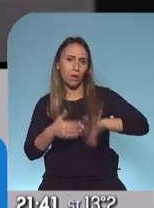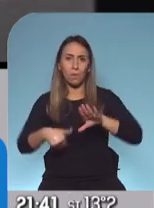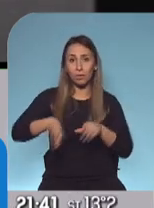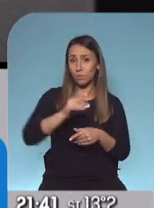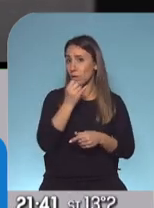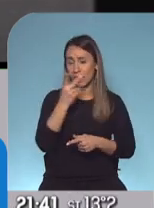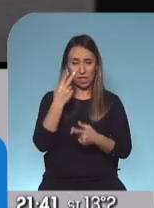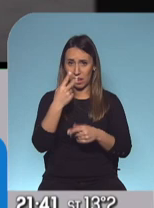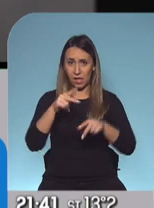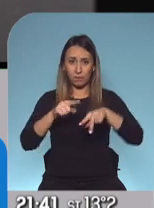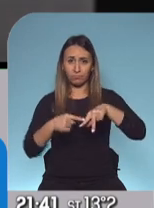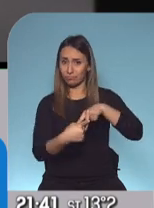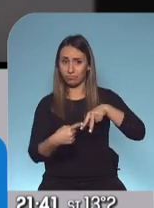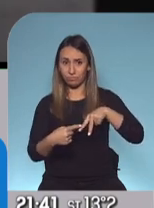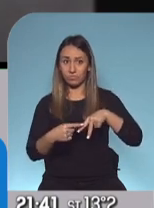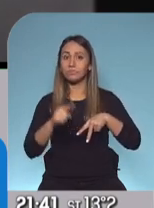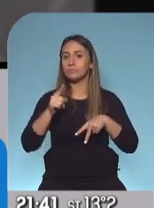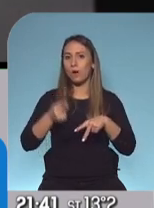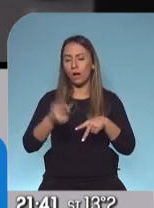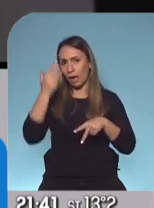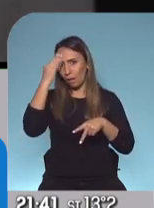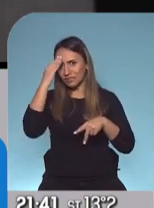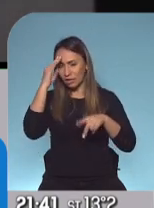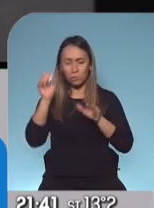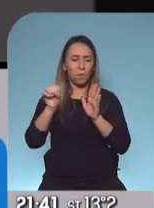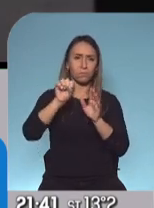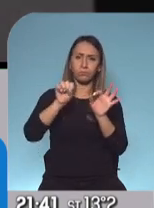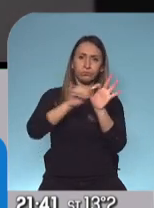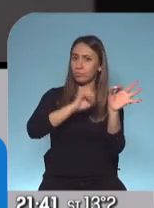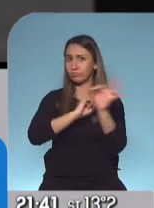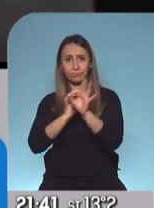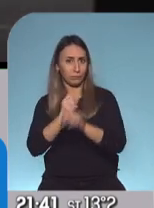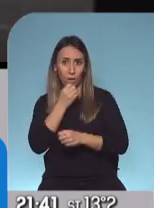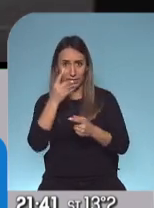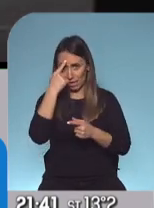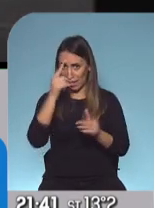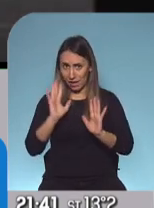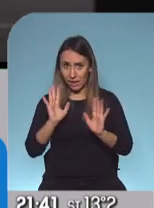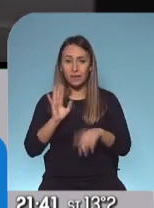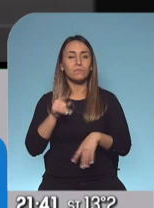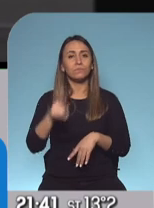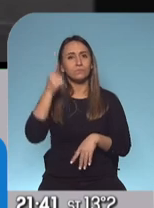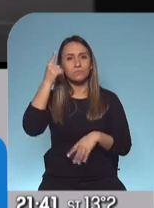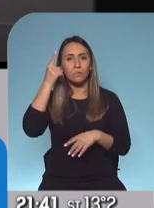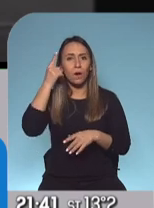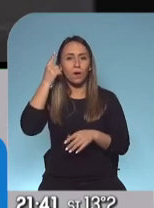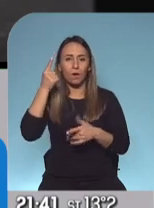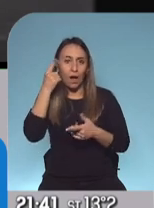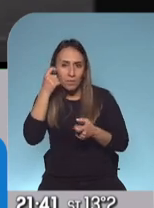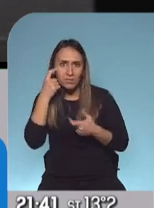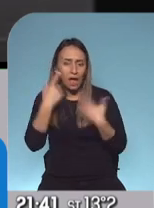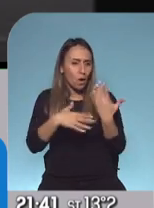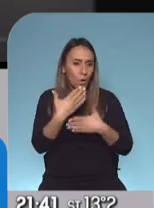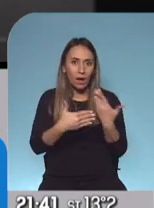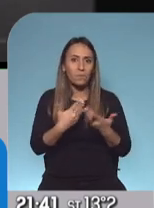Tenía cabezazo parietal de los dos lados. Claro. O sea, tenía muchos recursos. Cuando se aprendía a jugar, cuando se jugaba